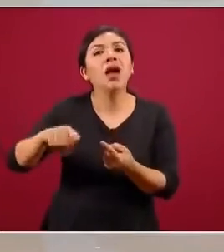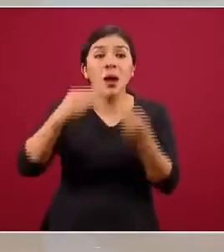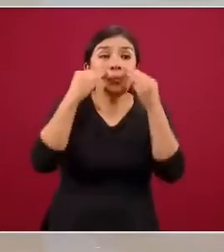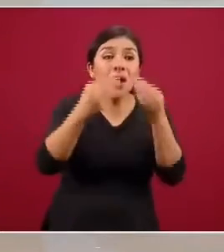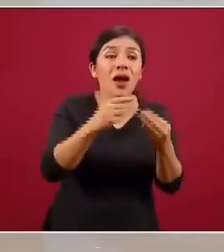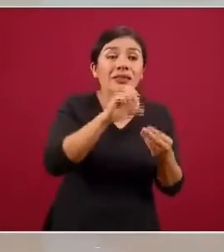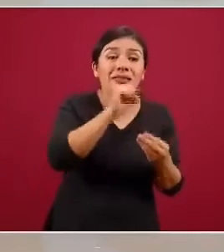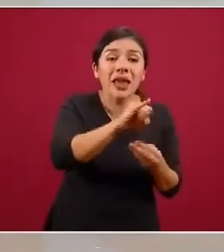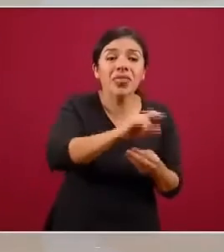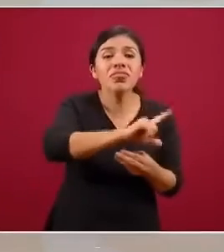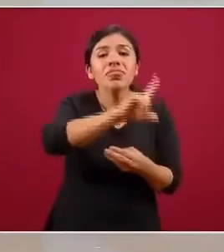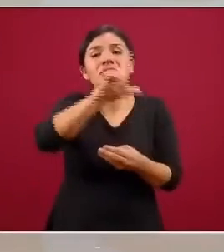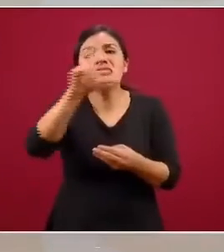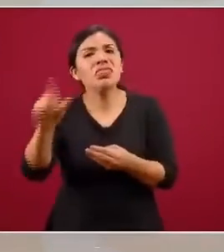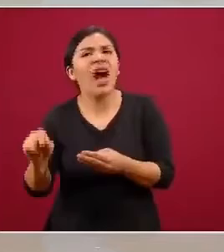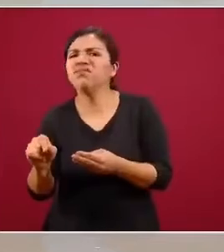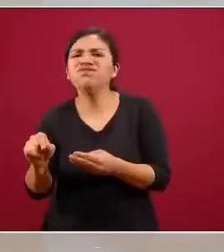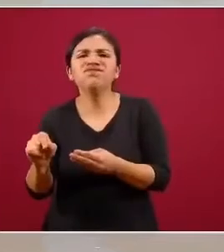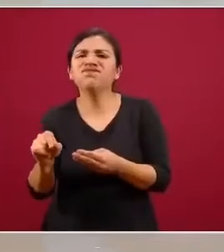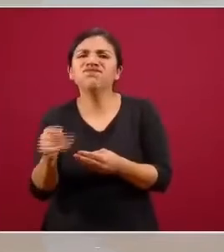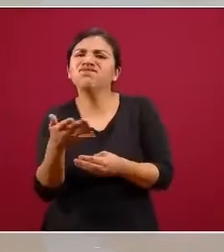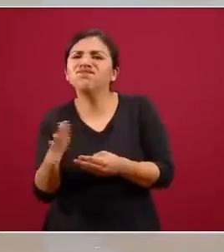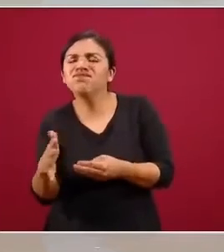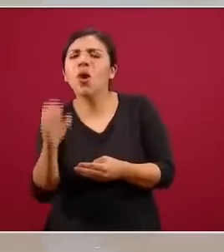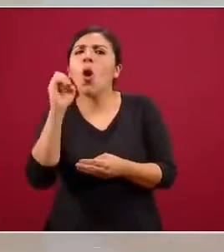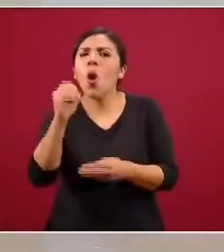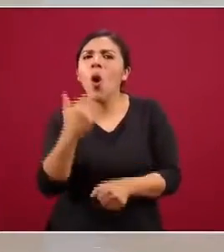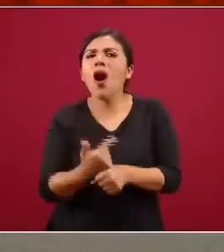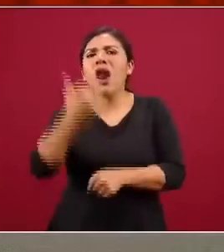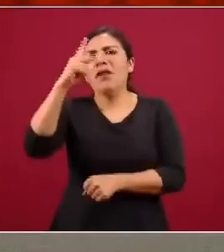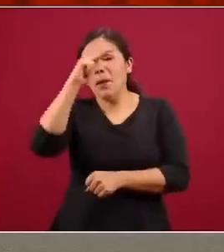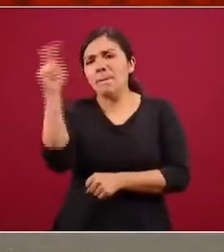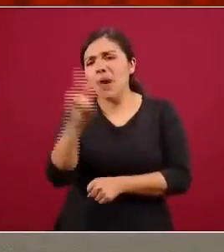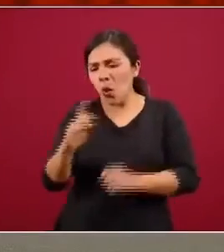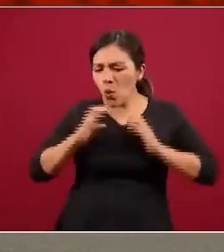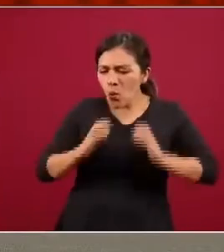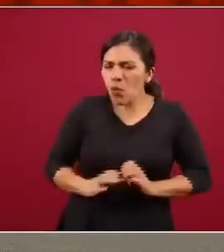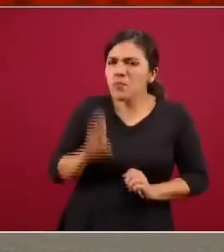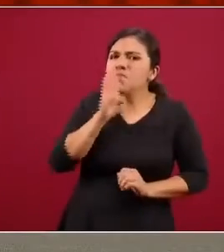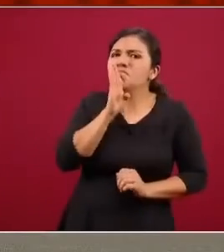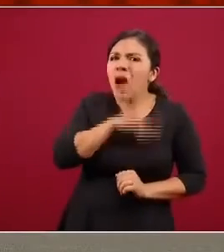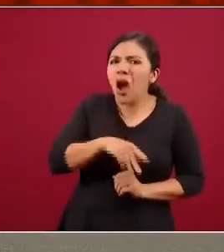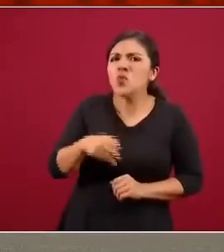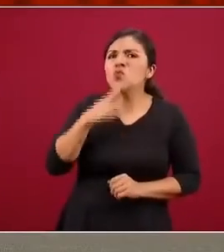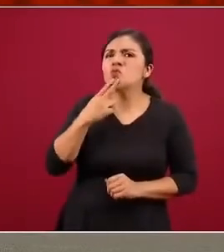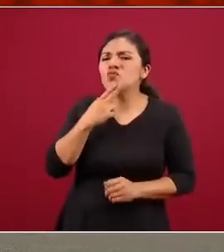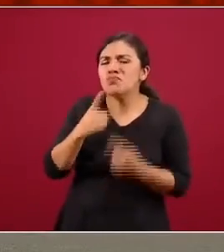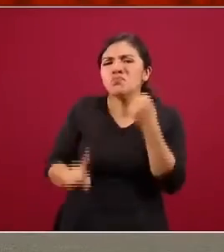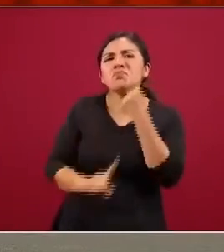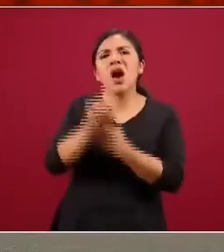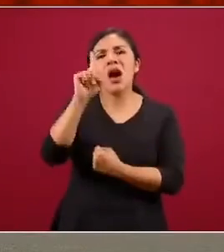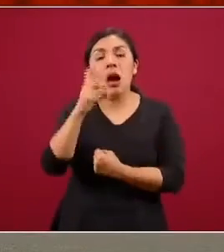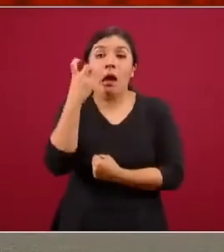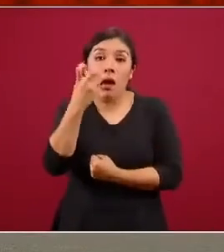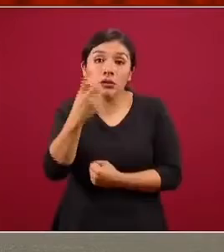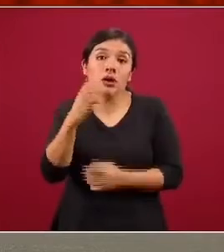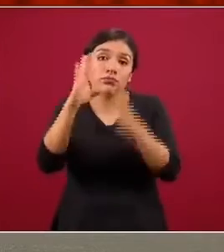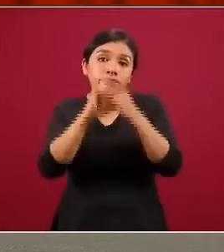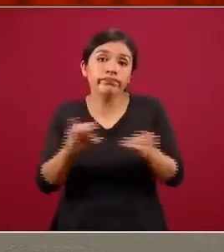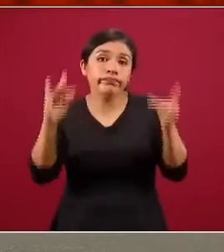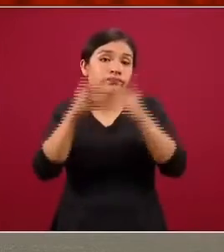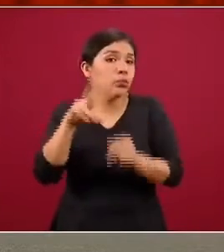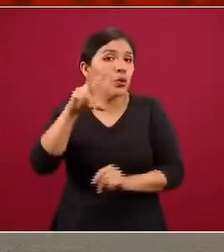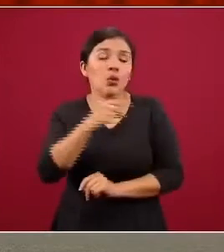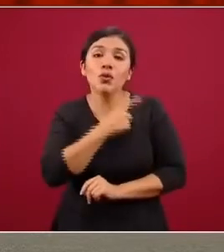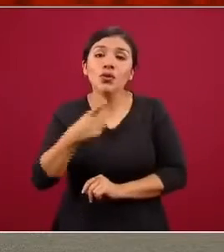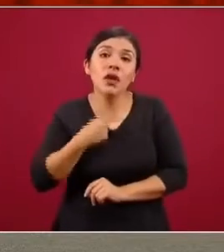demostraron o además inclusive generaron algún riesgo implícito en su uso, por eso ya el documento dirá estos no hay